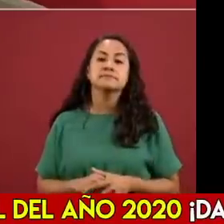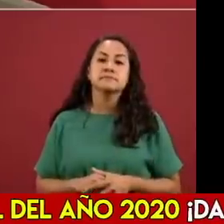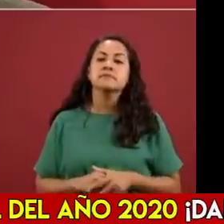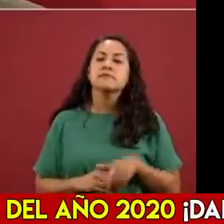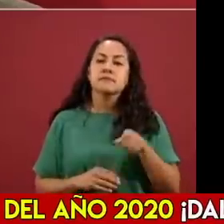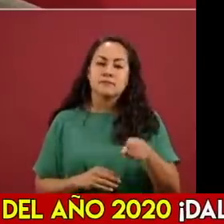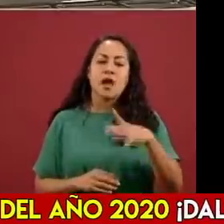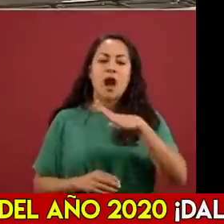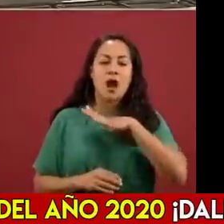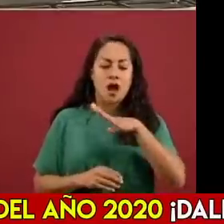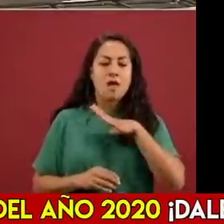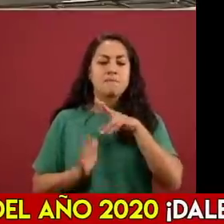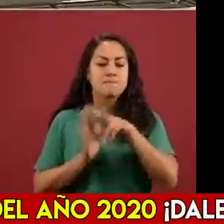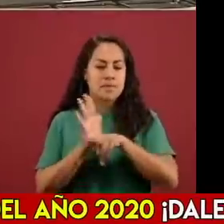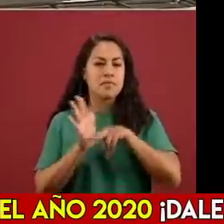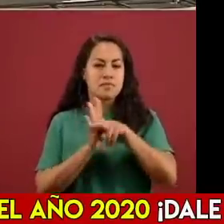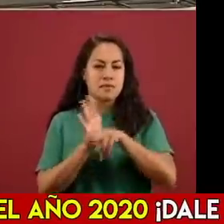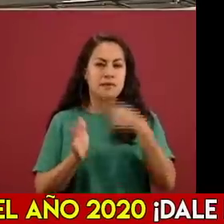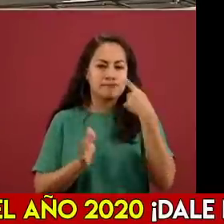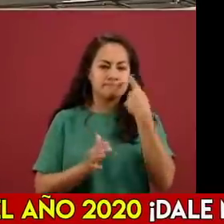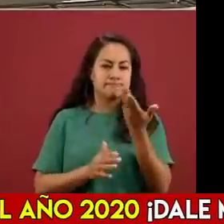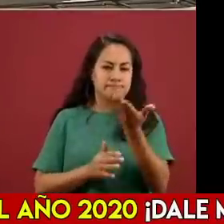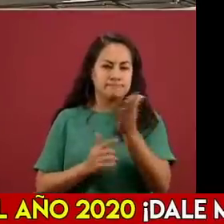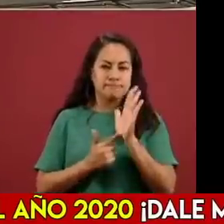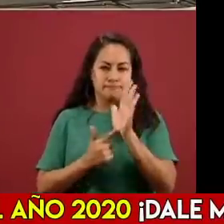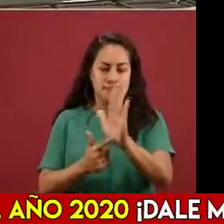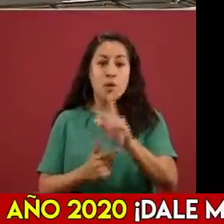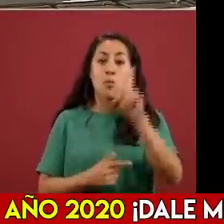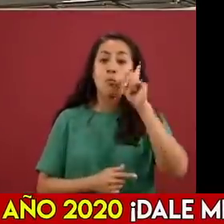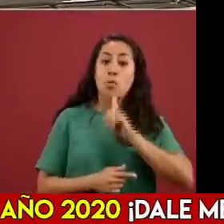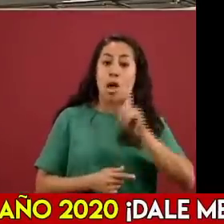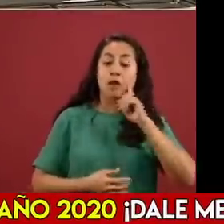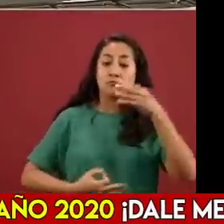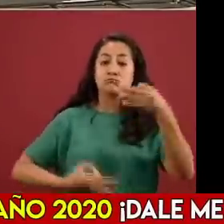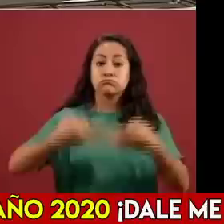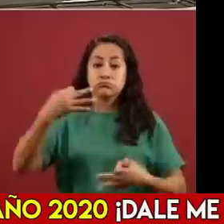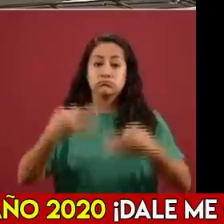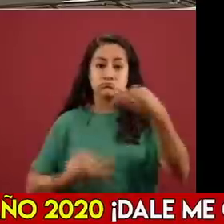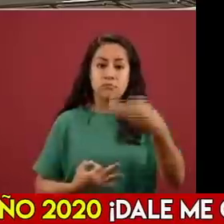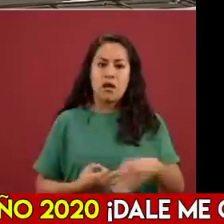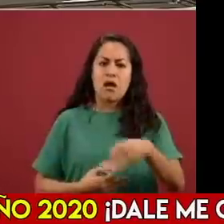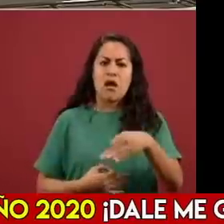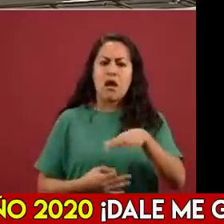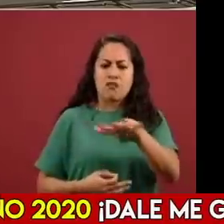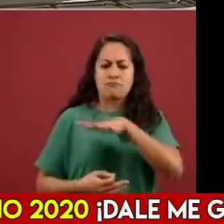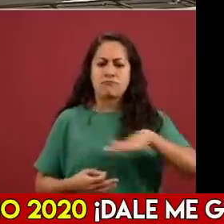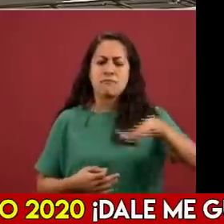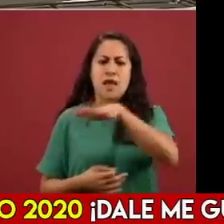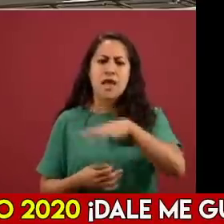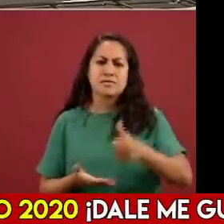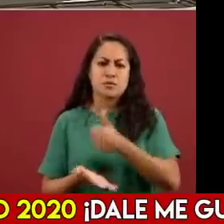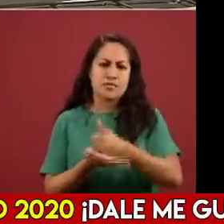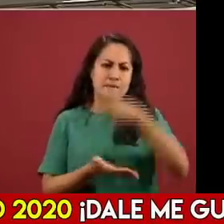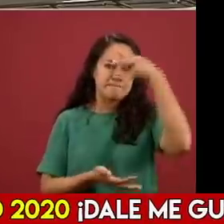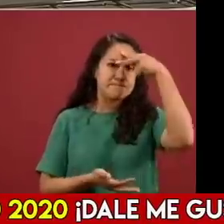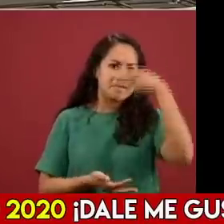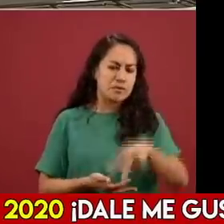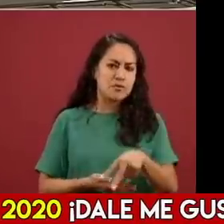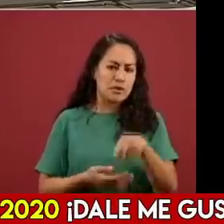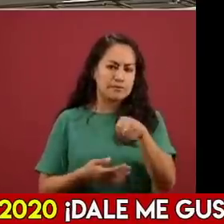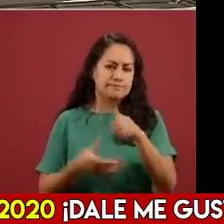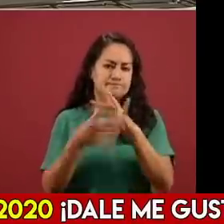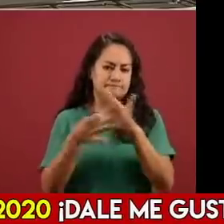donde la propia fiscal general de la ciudad de méxico nos comenta al respecto por favor